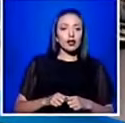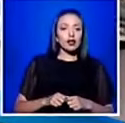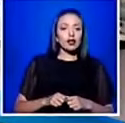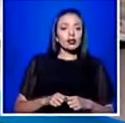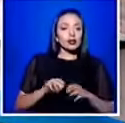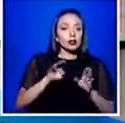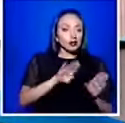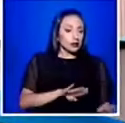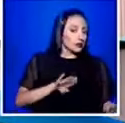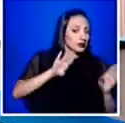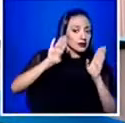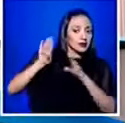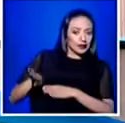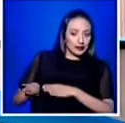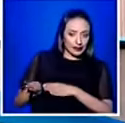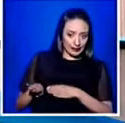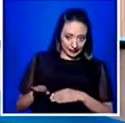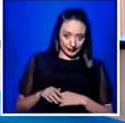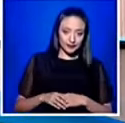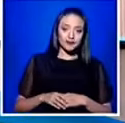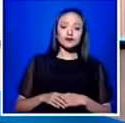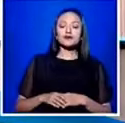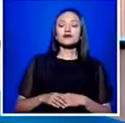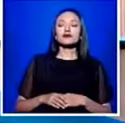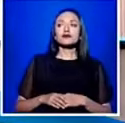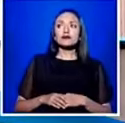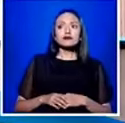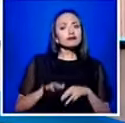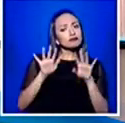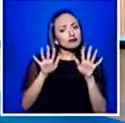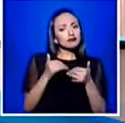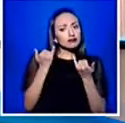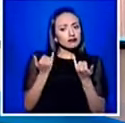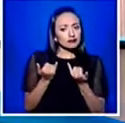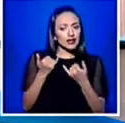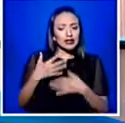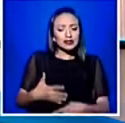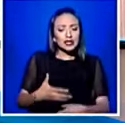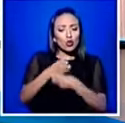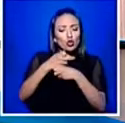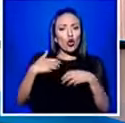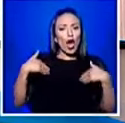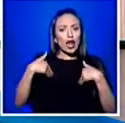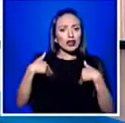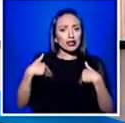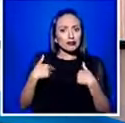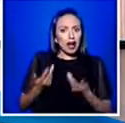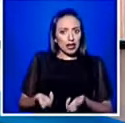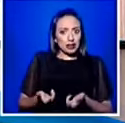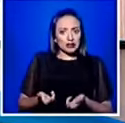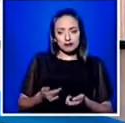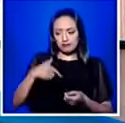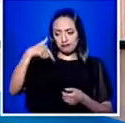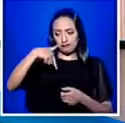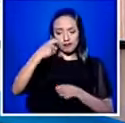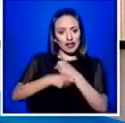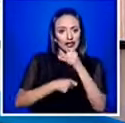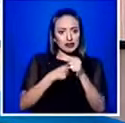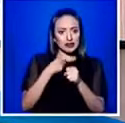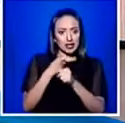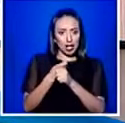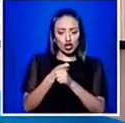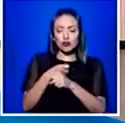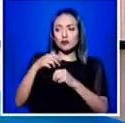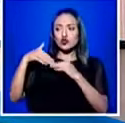8:38. Cambiamos de tema ahora para contarles que el mercado de los seguros para mascotas gana terreno en el país. En el último año registra un crecimiento